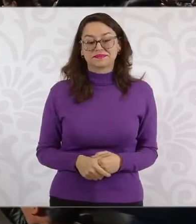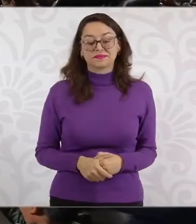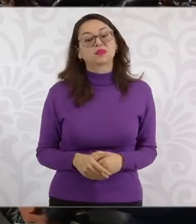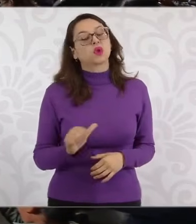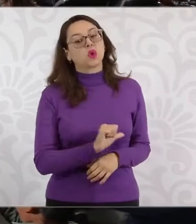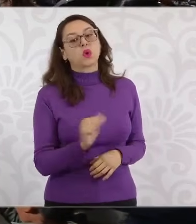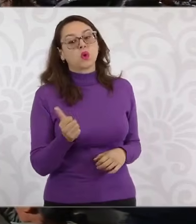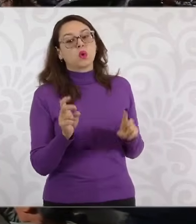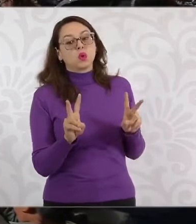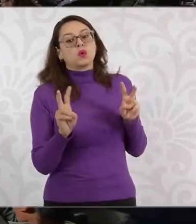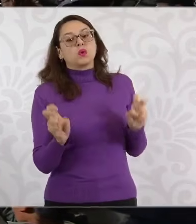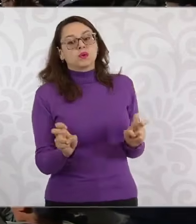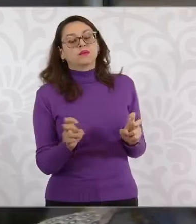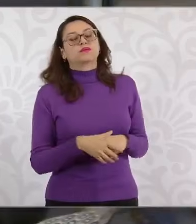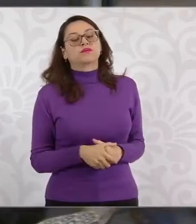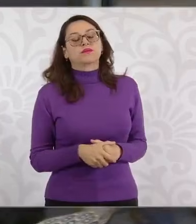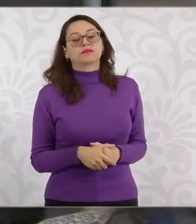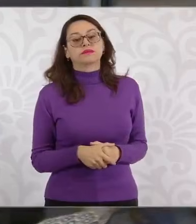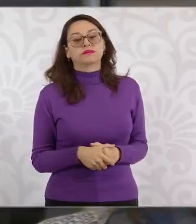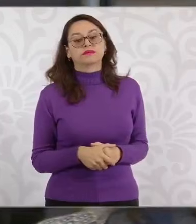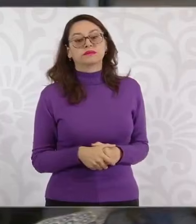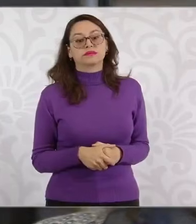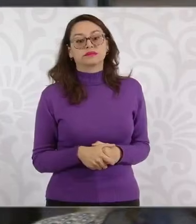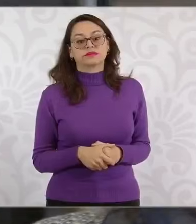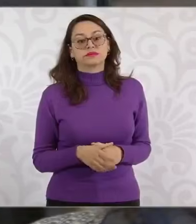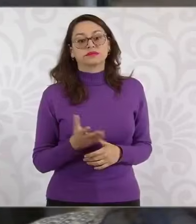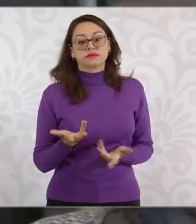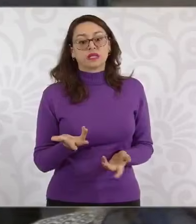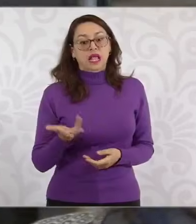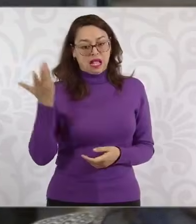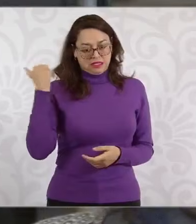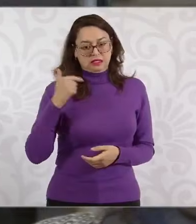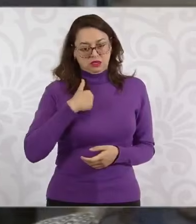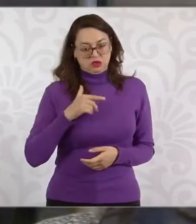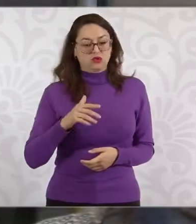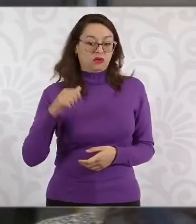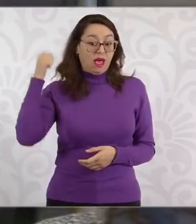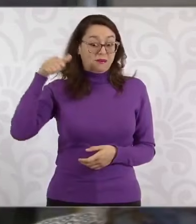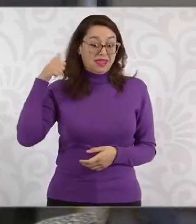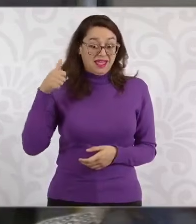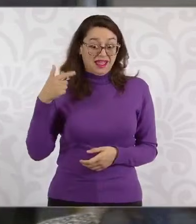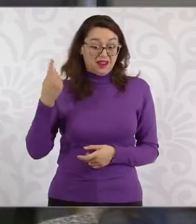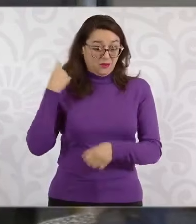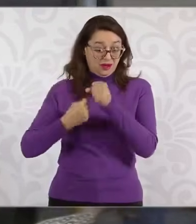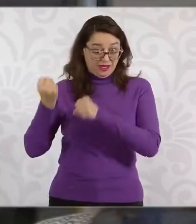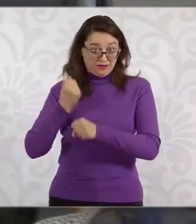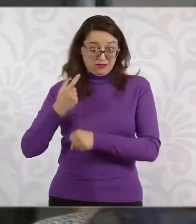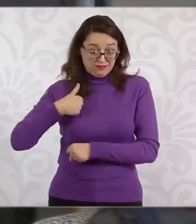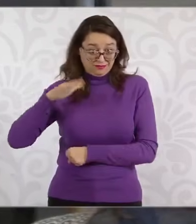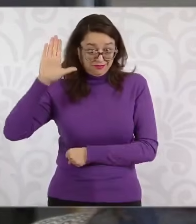Otro tema, presidenta. La última ocasión que me dio la palabra aquí, que fue en abril del año